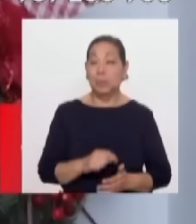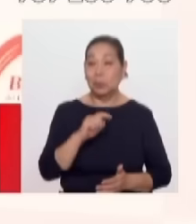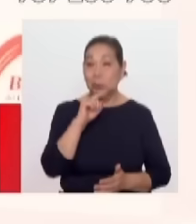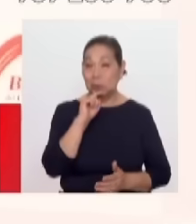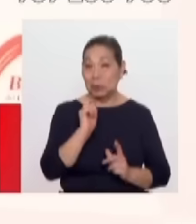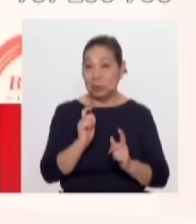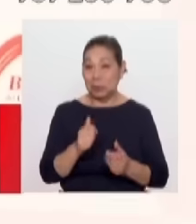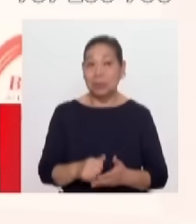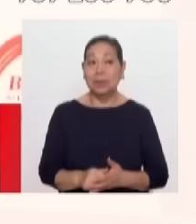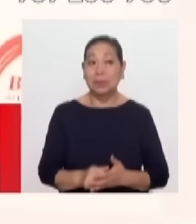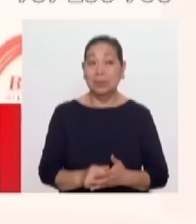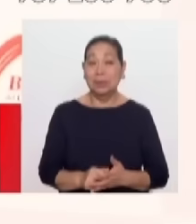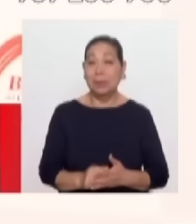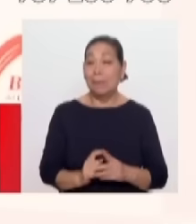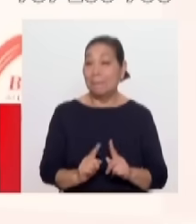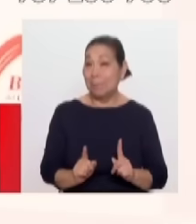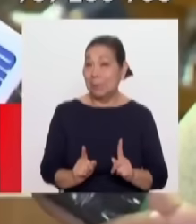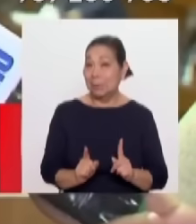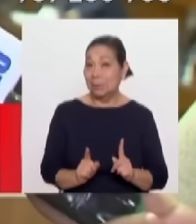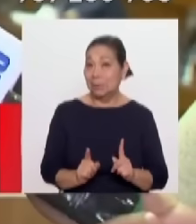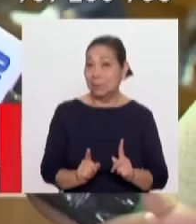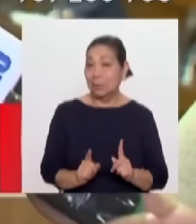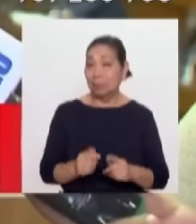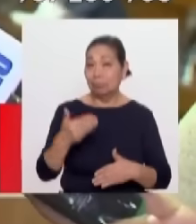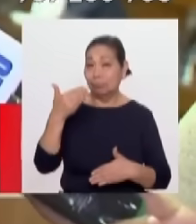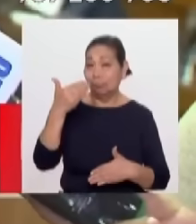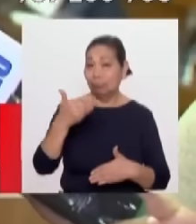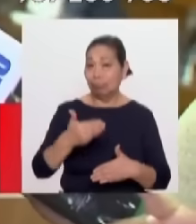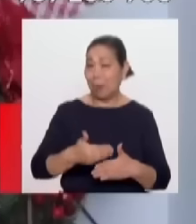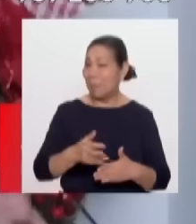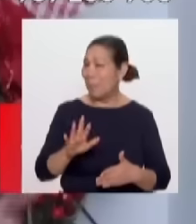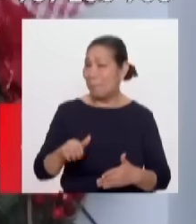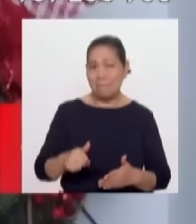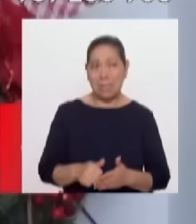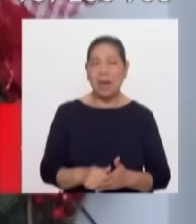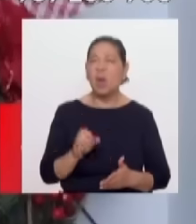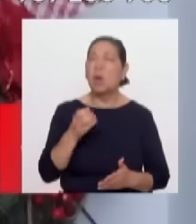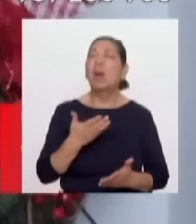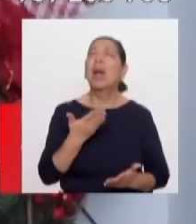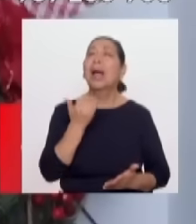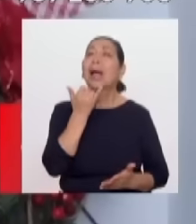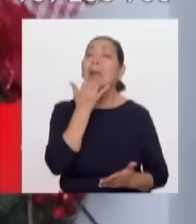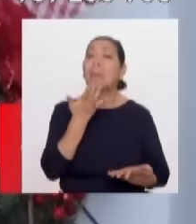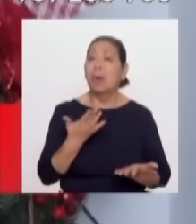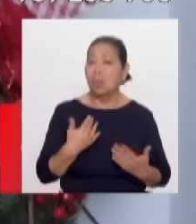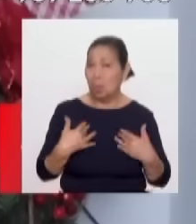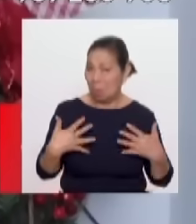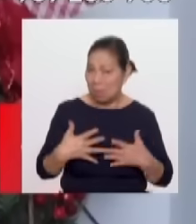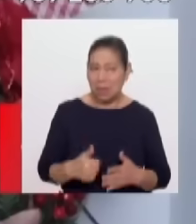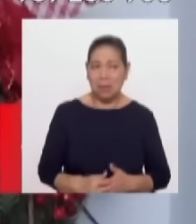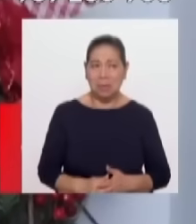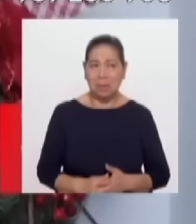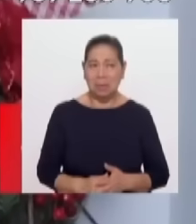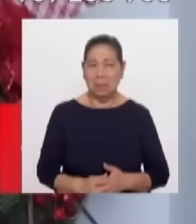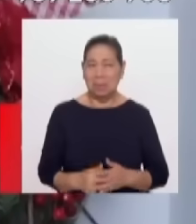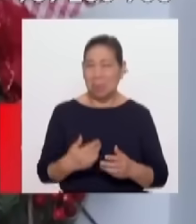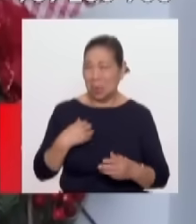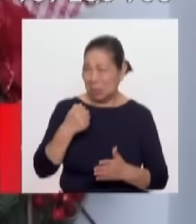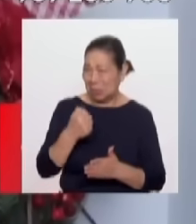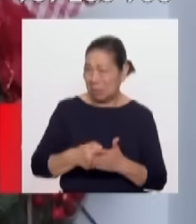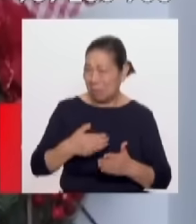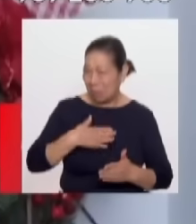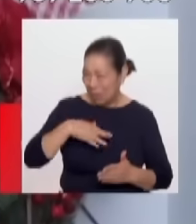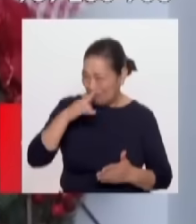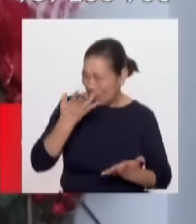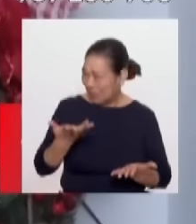parlamentaria chalaca calificó esta presunta medida de arbitraria e ilegal. ¿Qué buscan con eso? ¿Intimidarme? ¿Que deje de luchar por